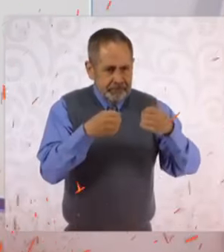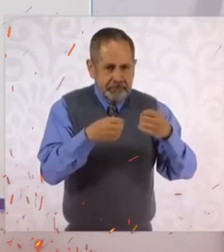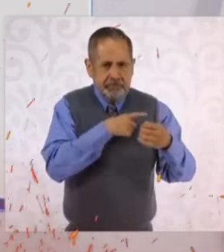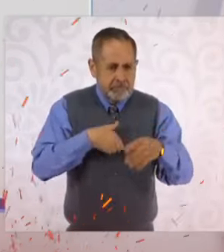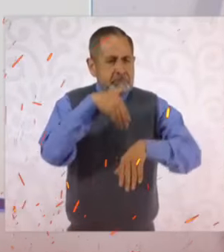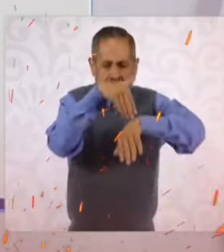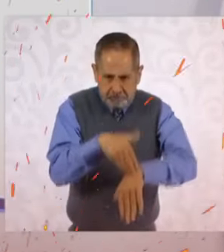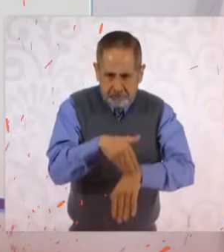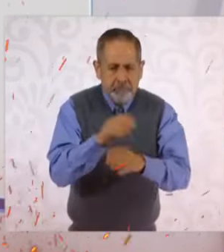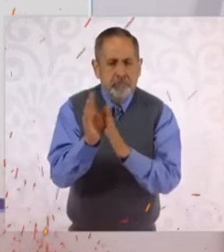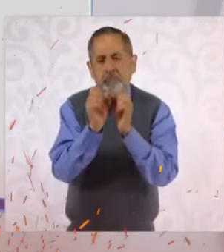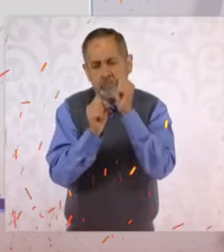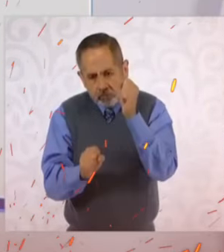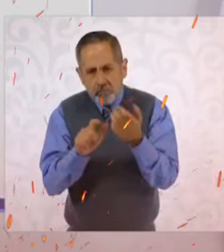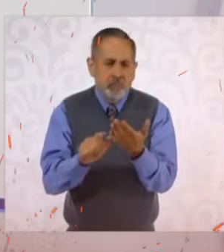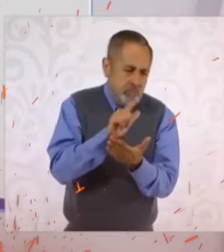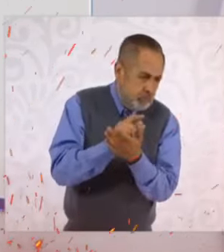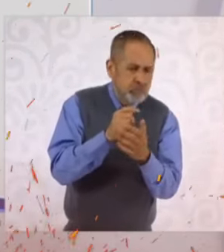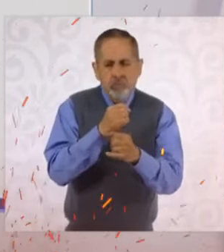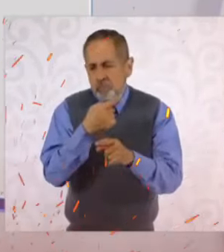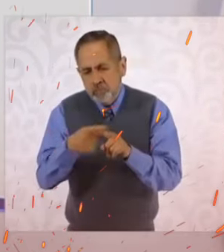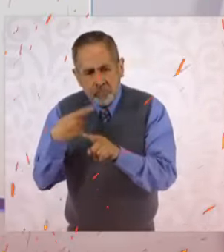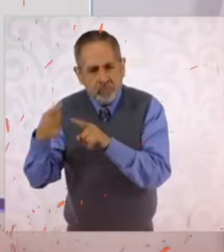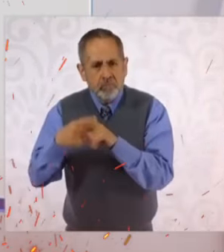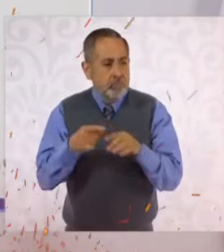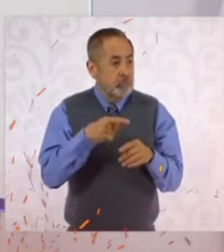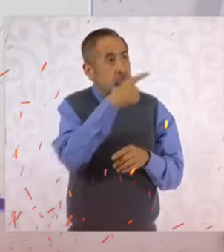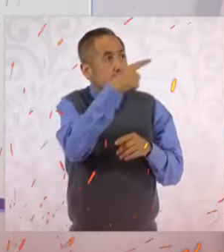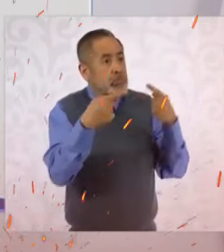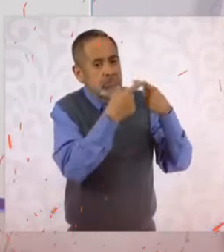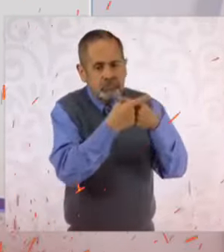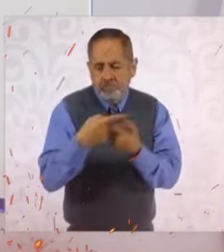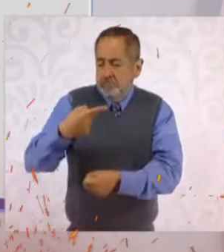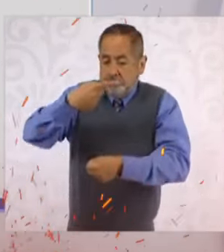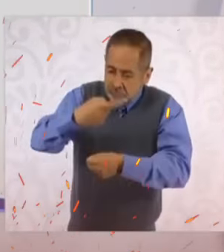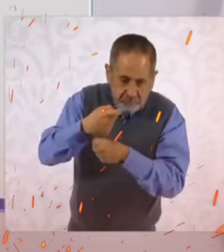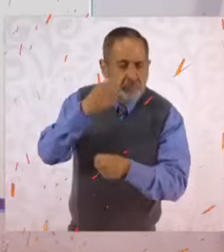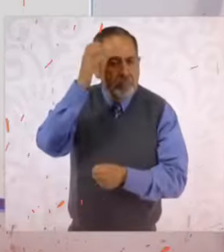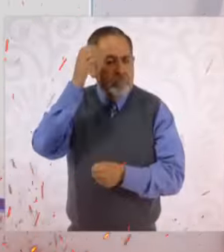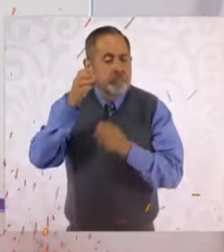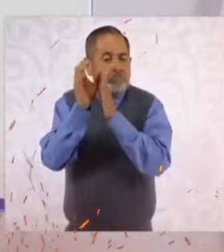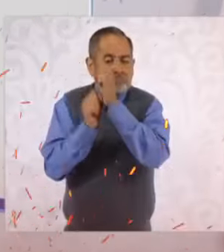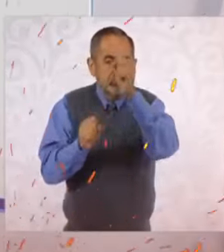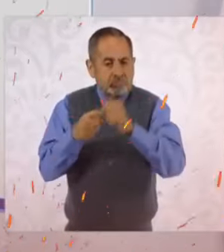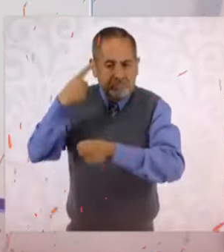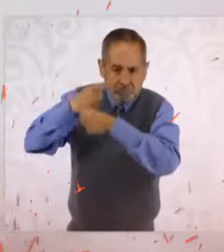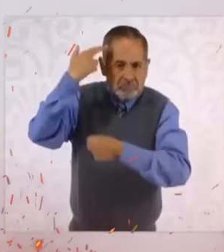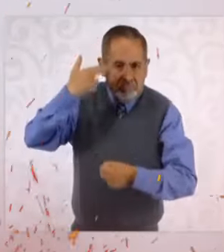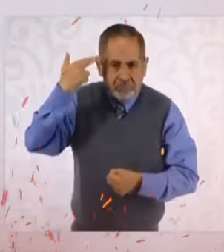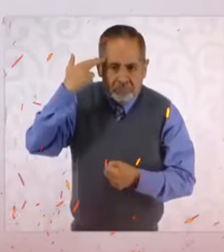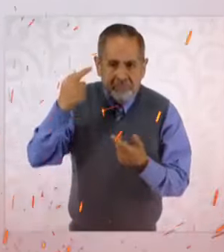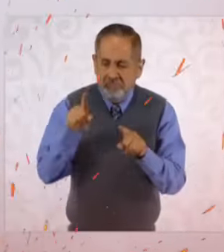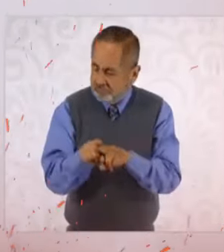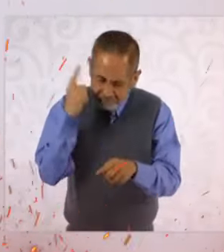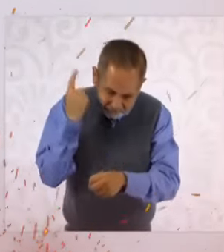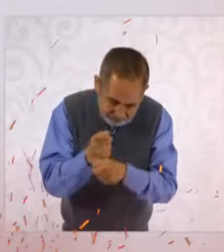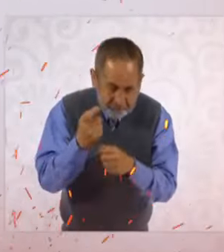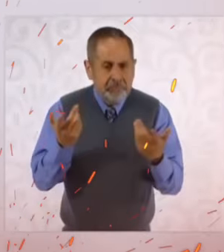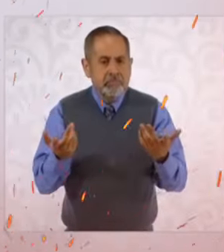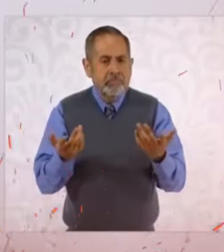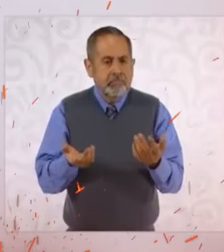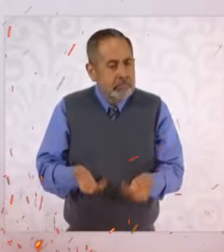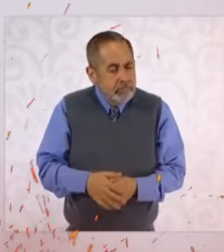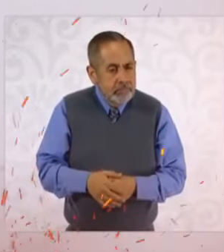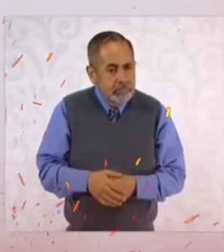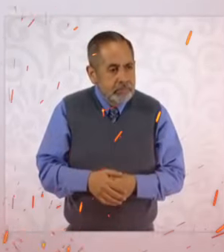se arreglarán a dicha Constitución, leyes y tratados, a pesar de las disposiciones en contrario que pueda haber en las constituciones o leyes de las entidades federativas. O sea,